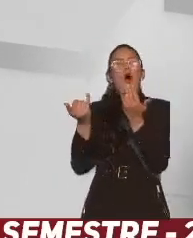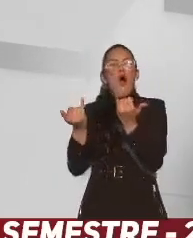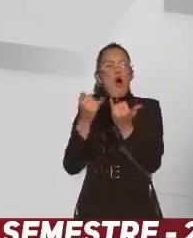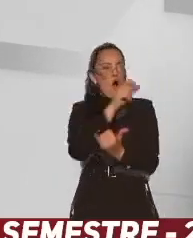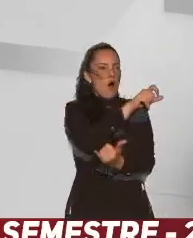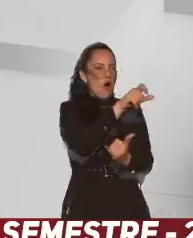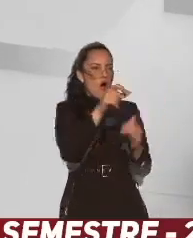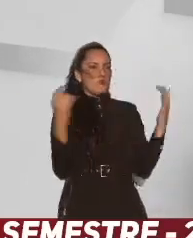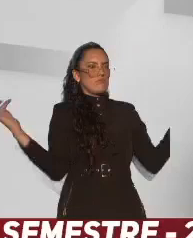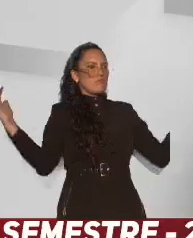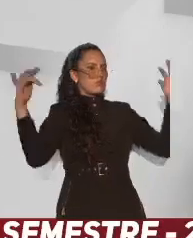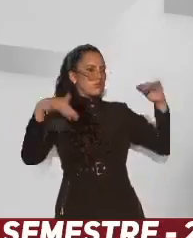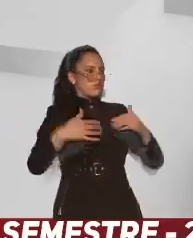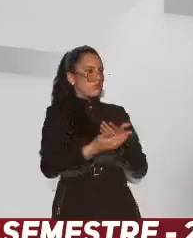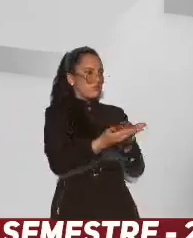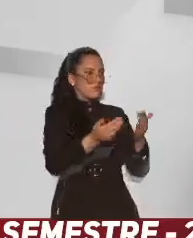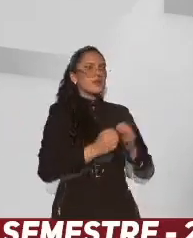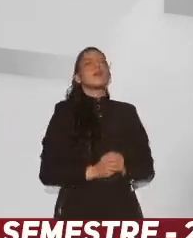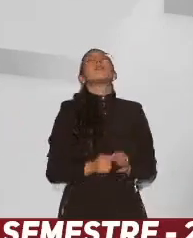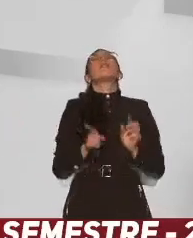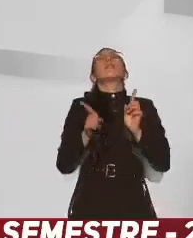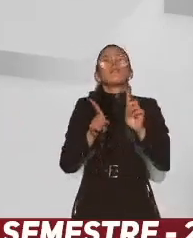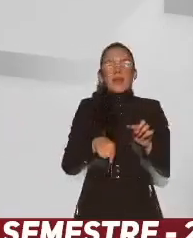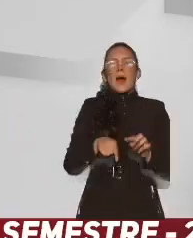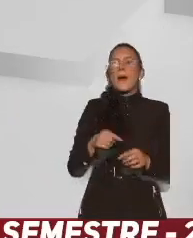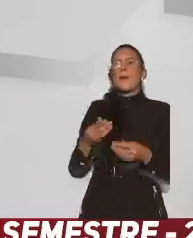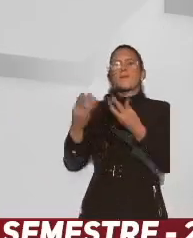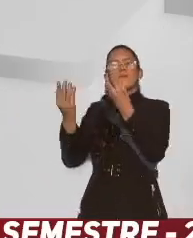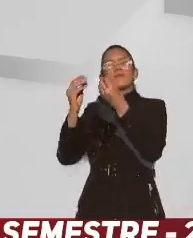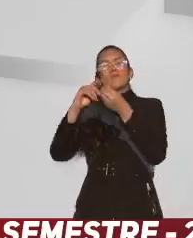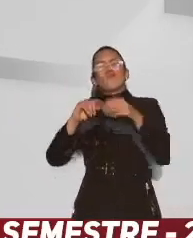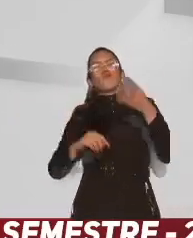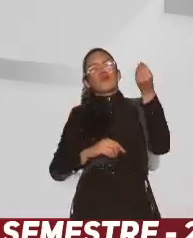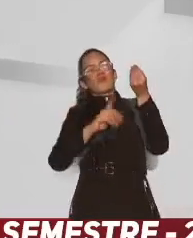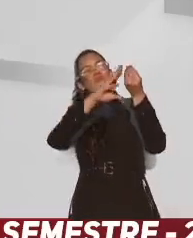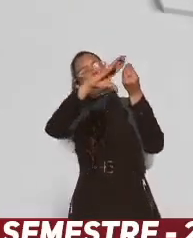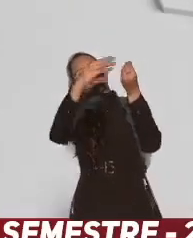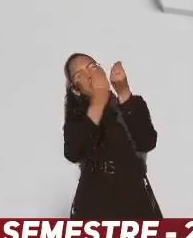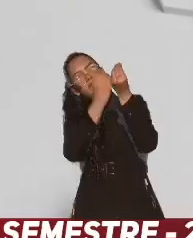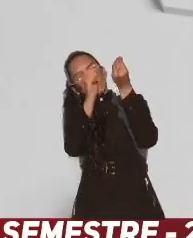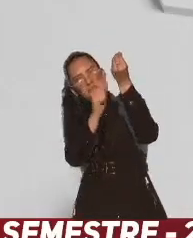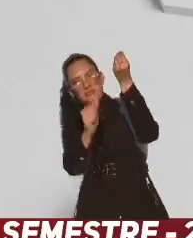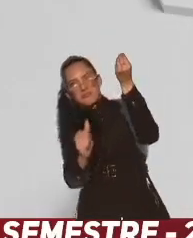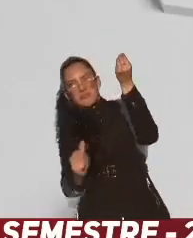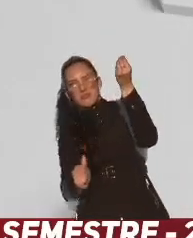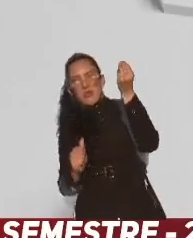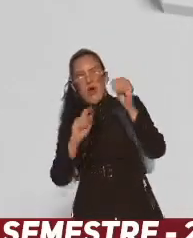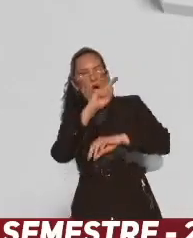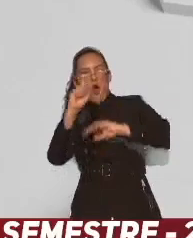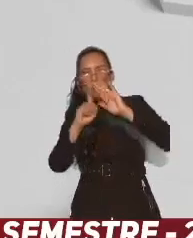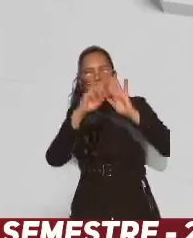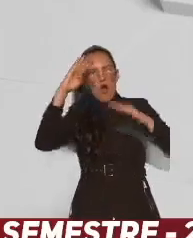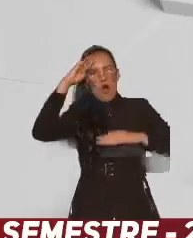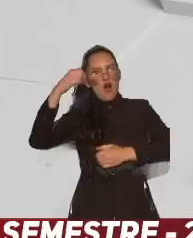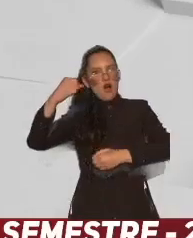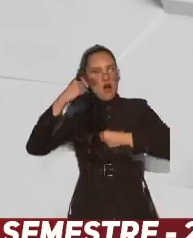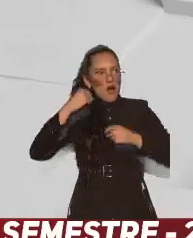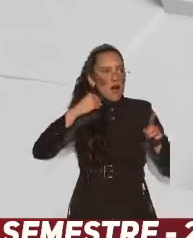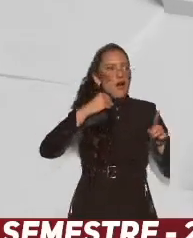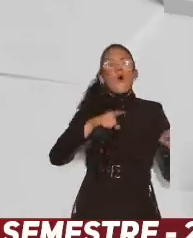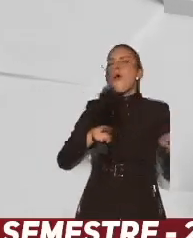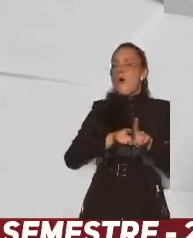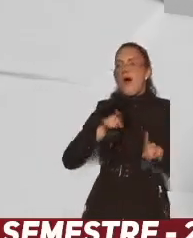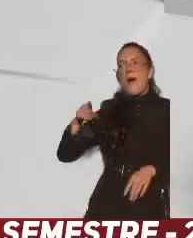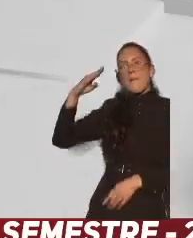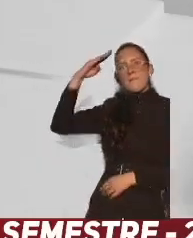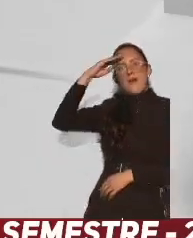hoy. Al personal de oficiales, suboficiales, soldados y personal civil de las Fuerzas Militares y de la Policía